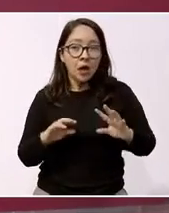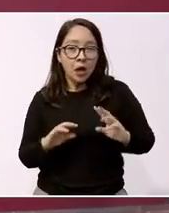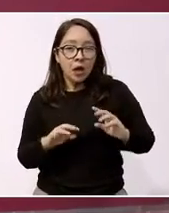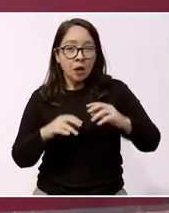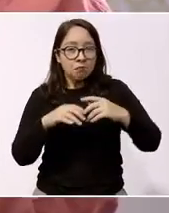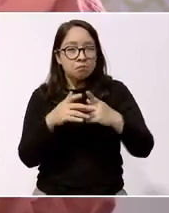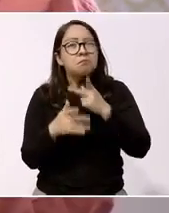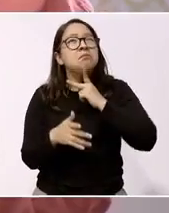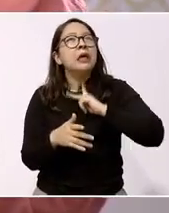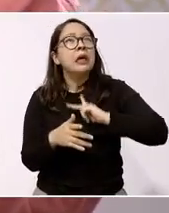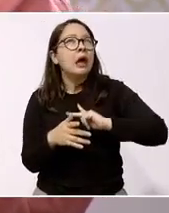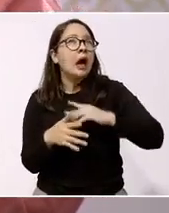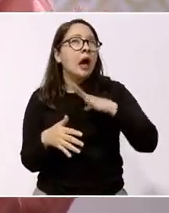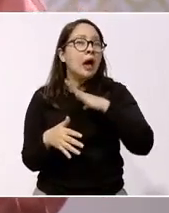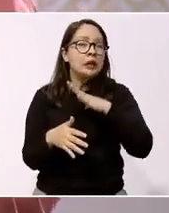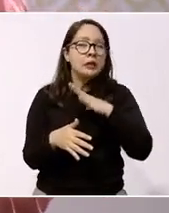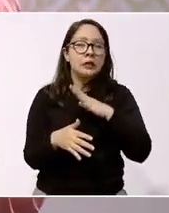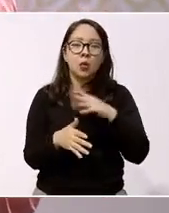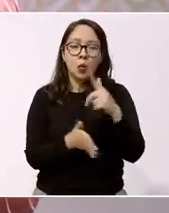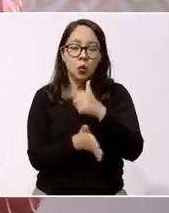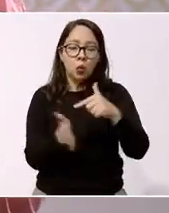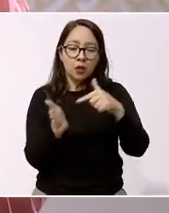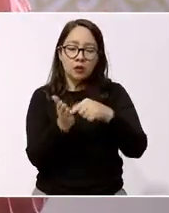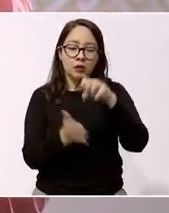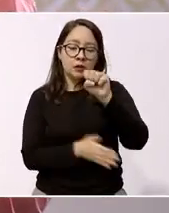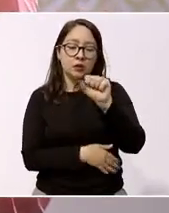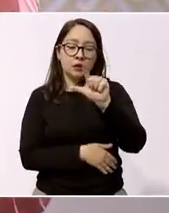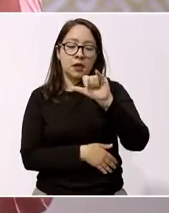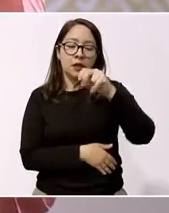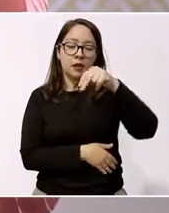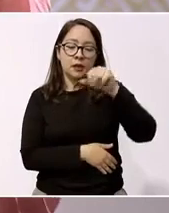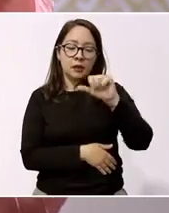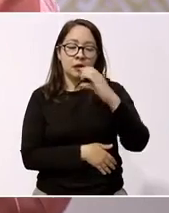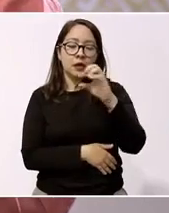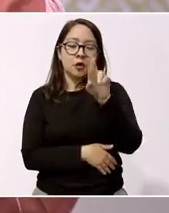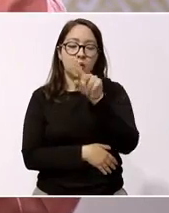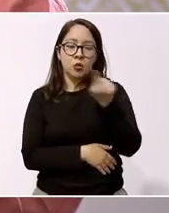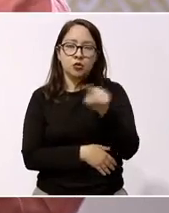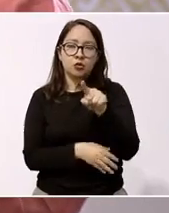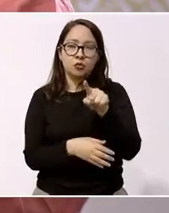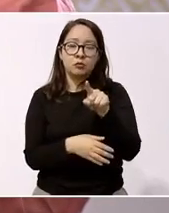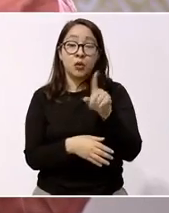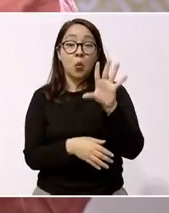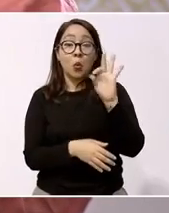la refinería de Salina Cruz hace 40 años